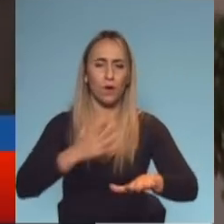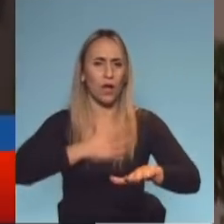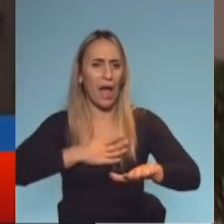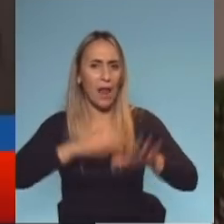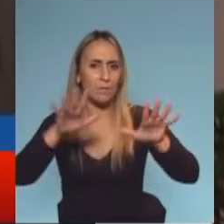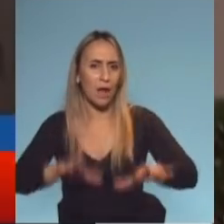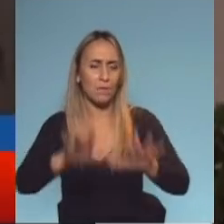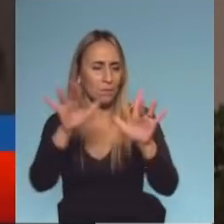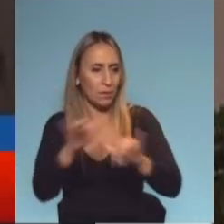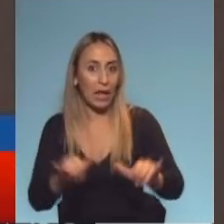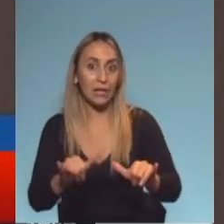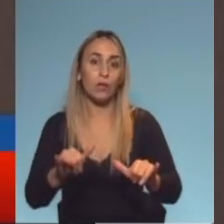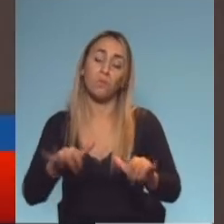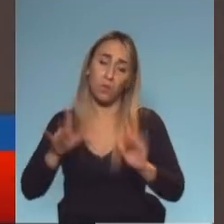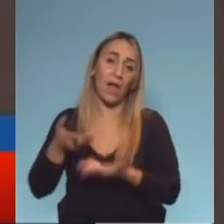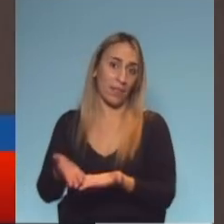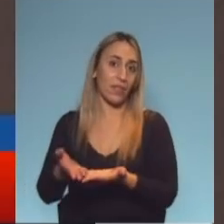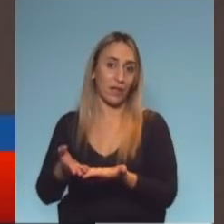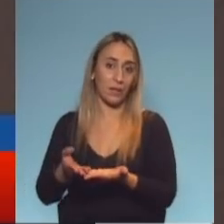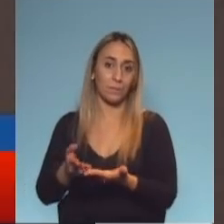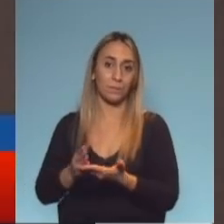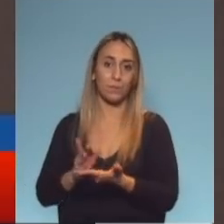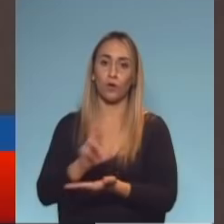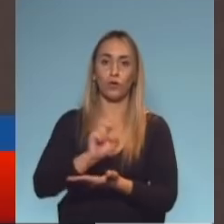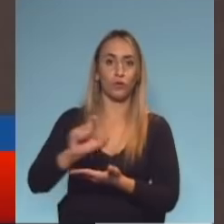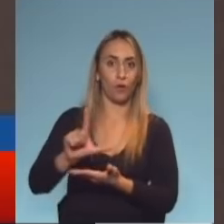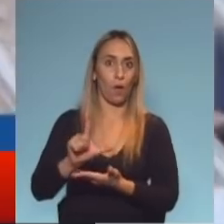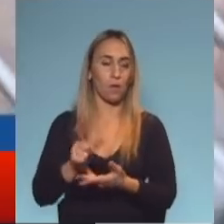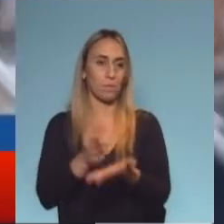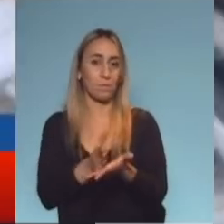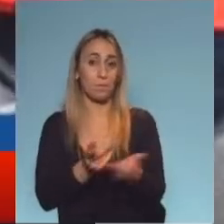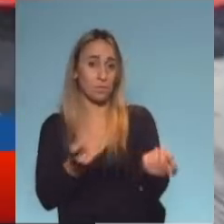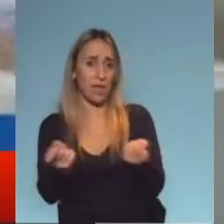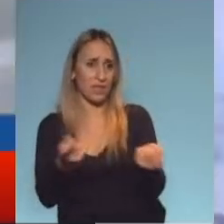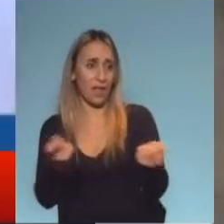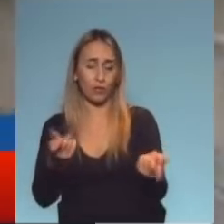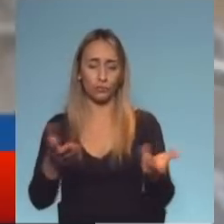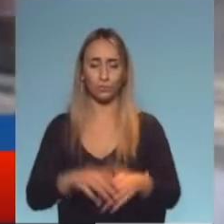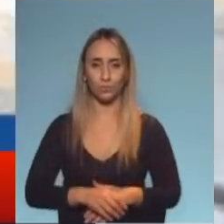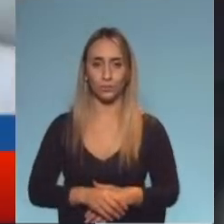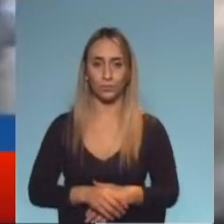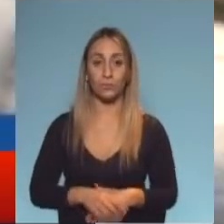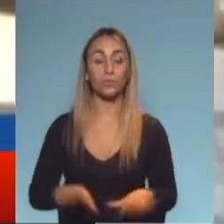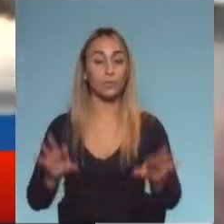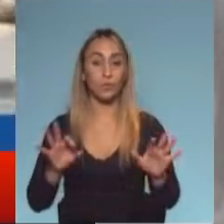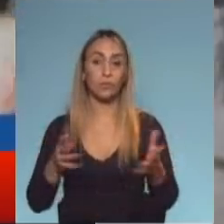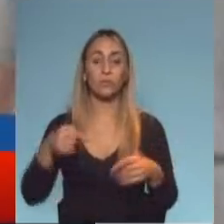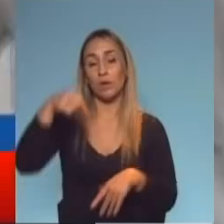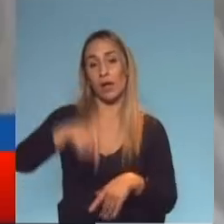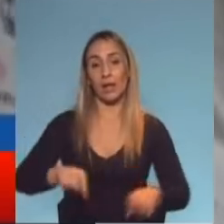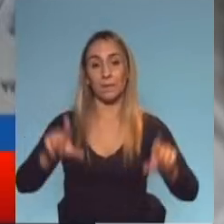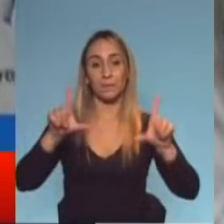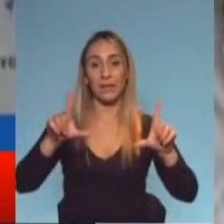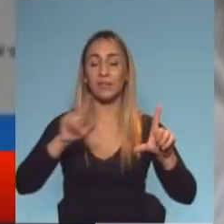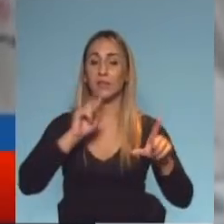podría funcionar como algún tipo de articulador en este conflicto entre las partes. Bueno, aquí en la televisión pública la